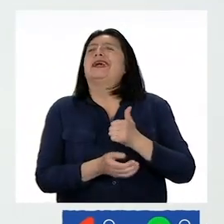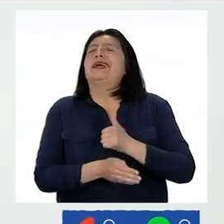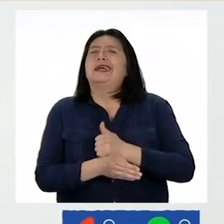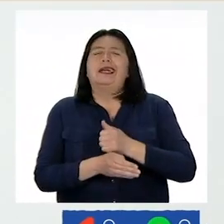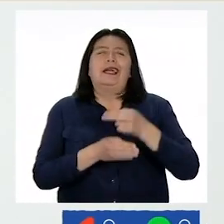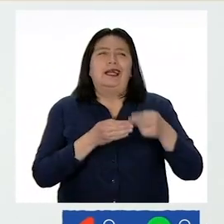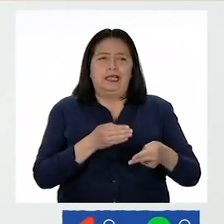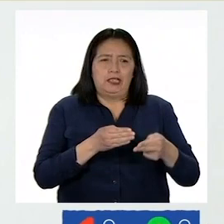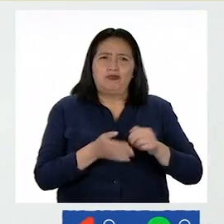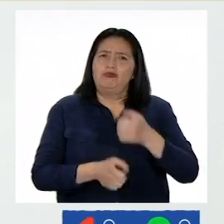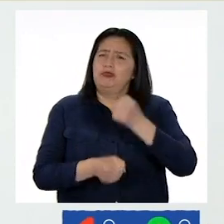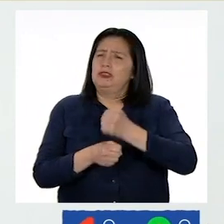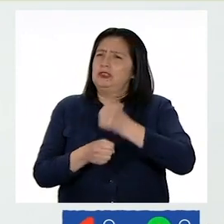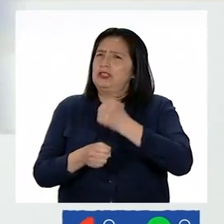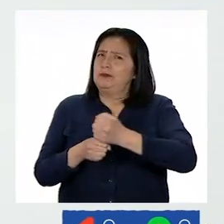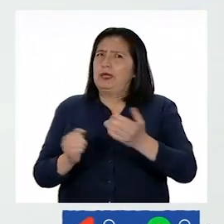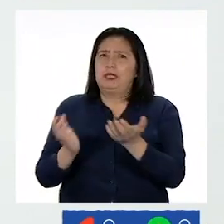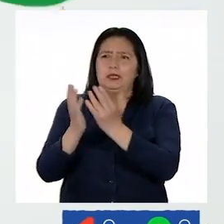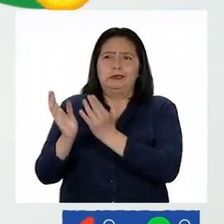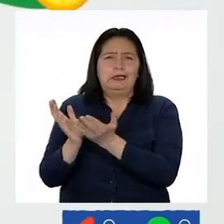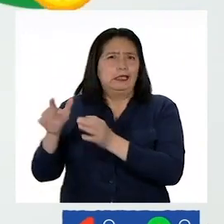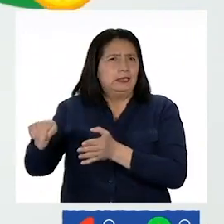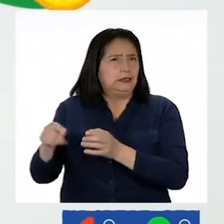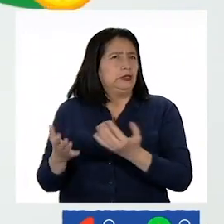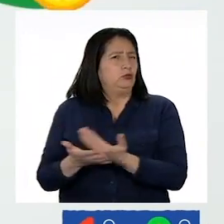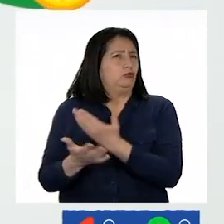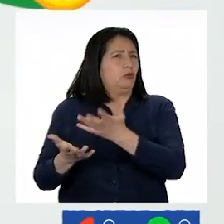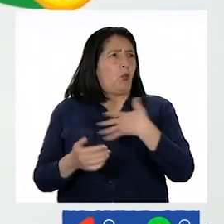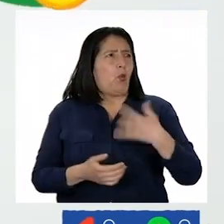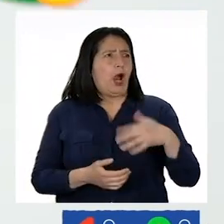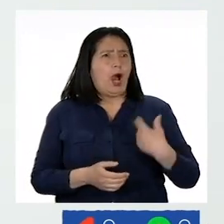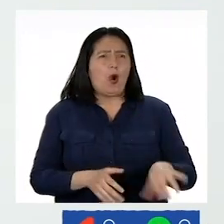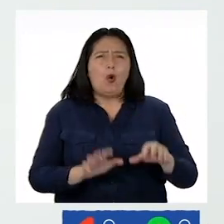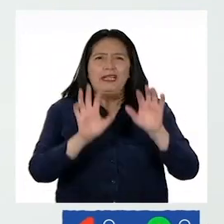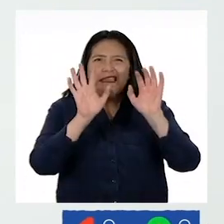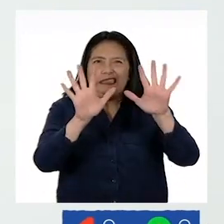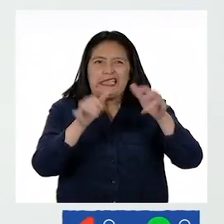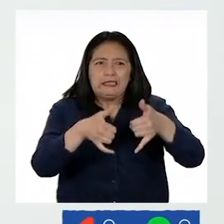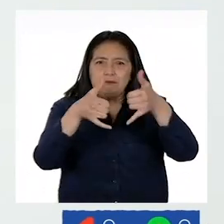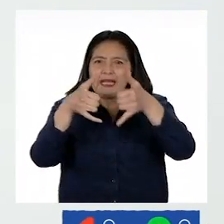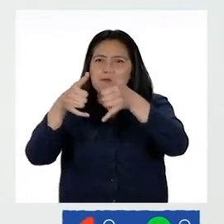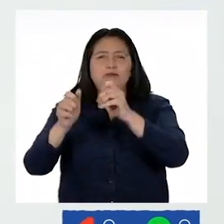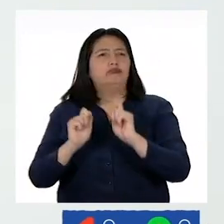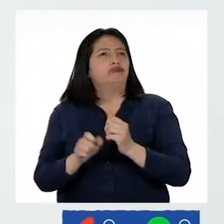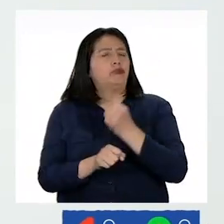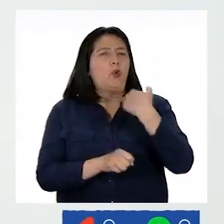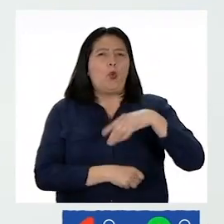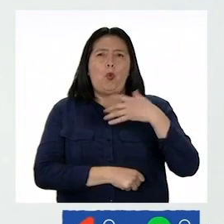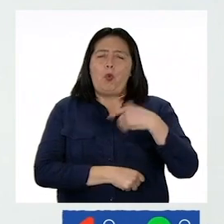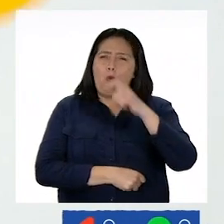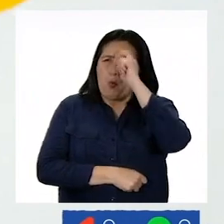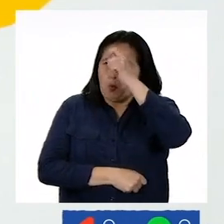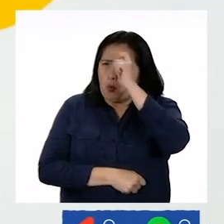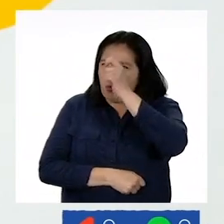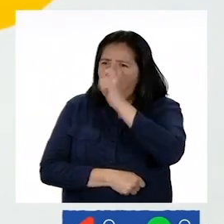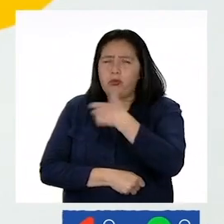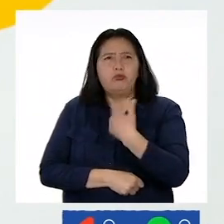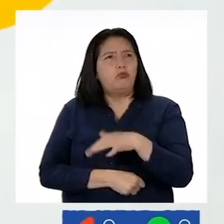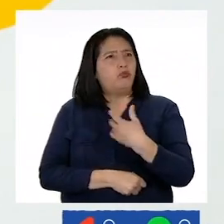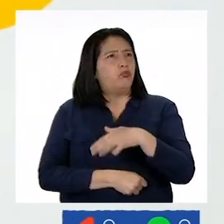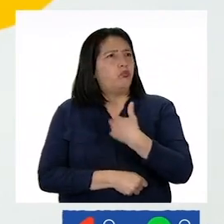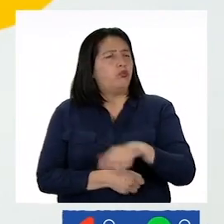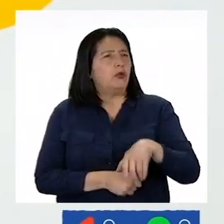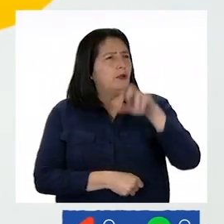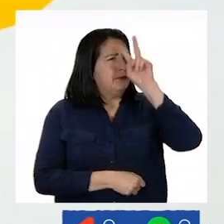en el aula de innovación. Él ha ganado más de 10 premios y es muy reconocido por todo lo que ha hecho por el Perú y el